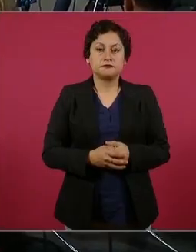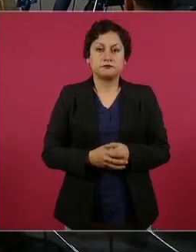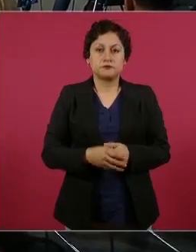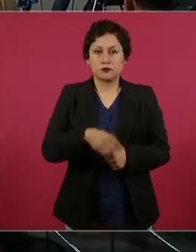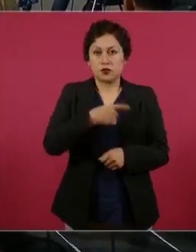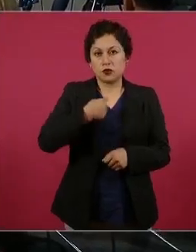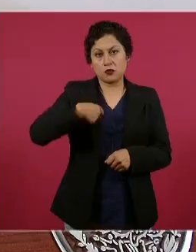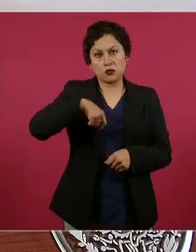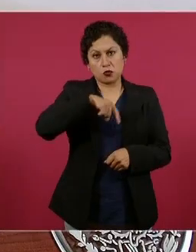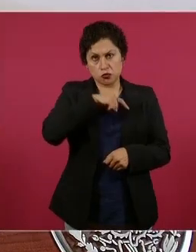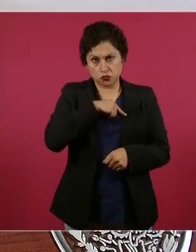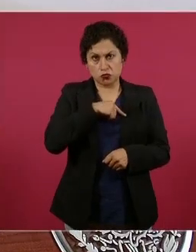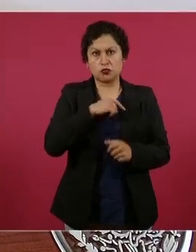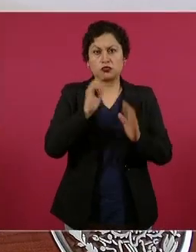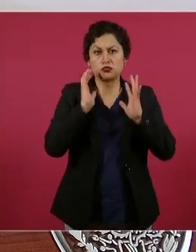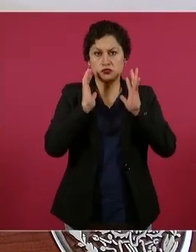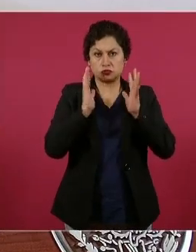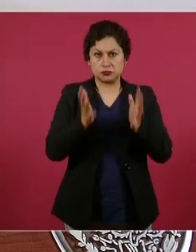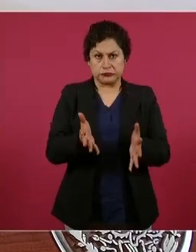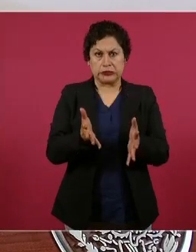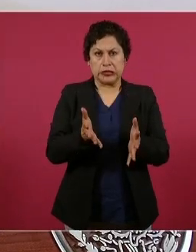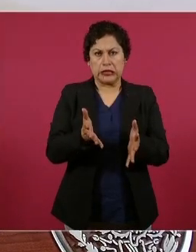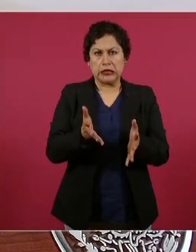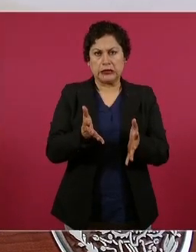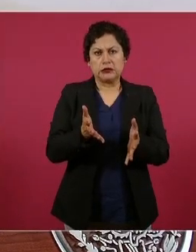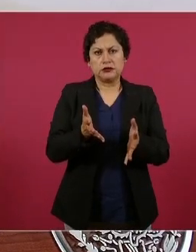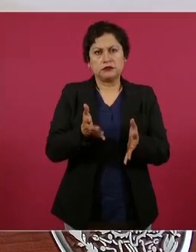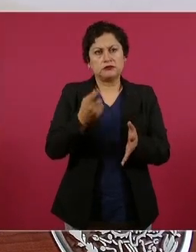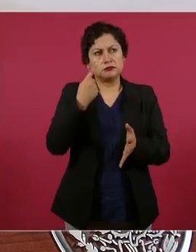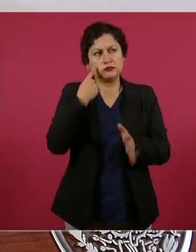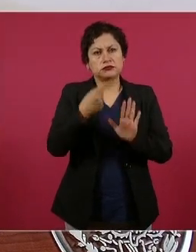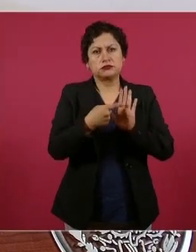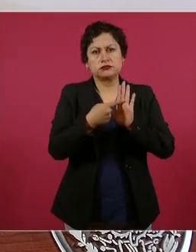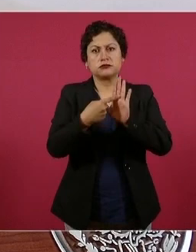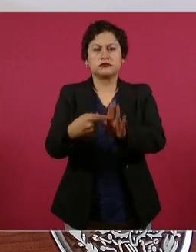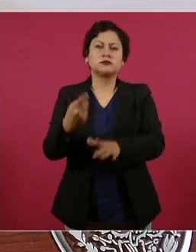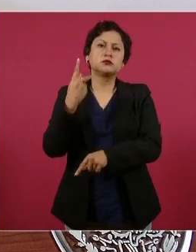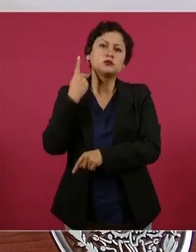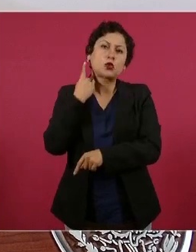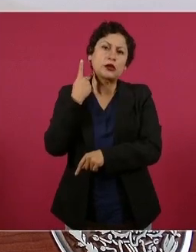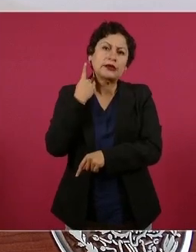llevado a la práctica una política de no represión.